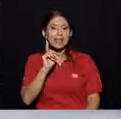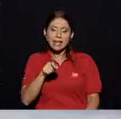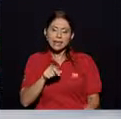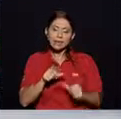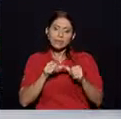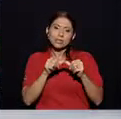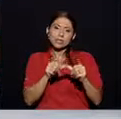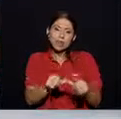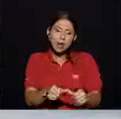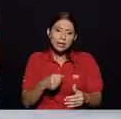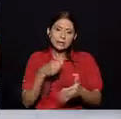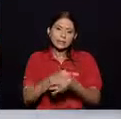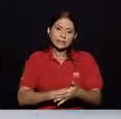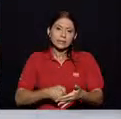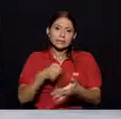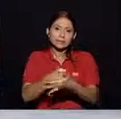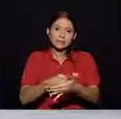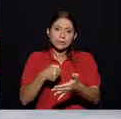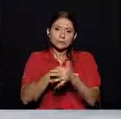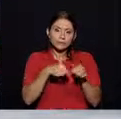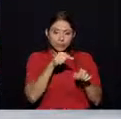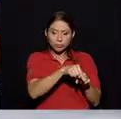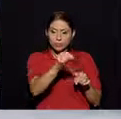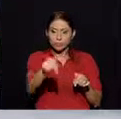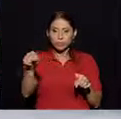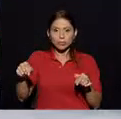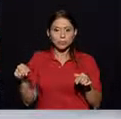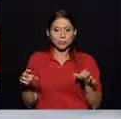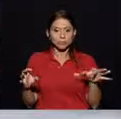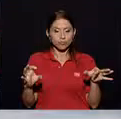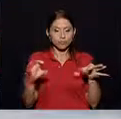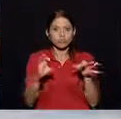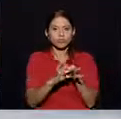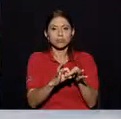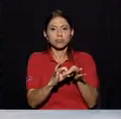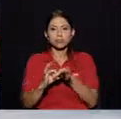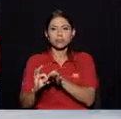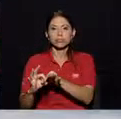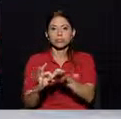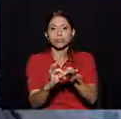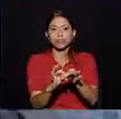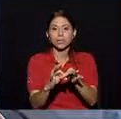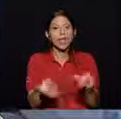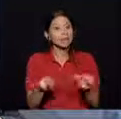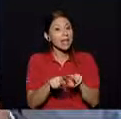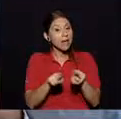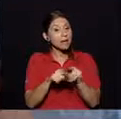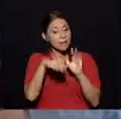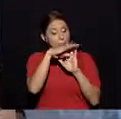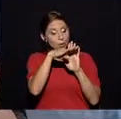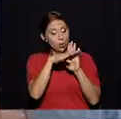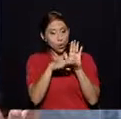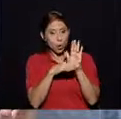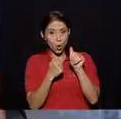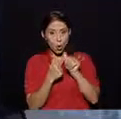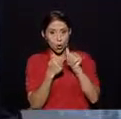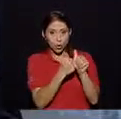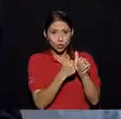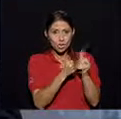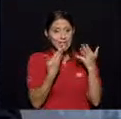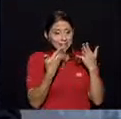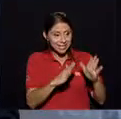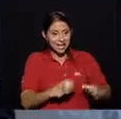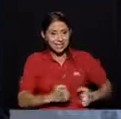volviendo una sociedad compleja de conducir, por usar una metáfora, ¿no? Entonces, en ese sentido, las instituciones tienen que